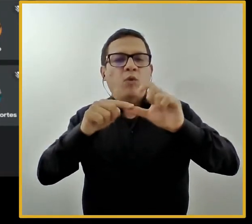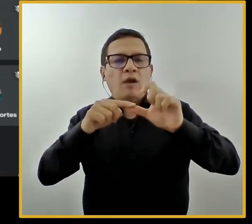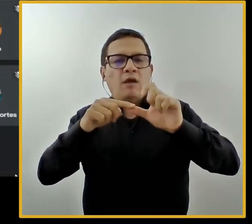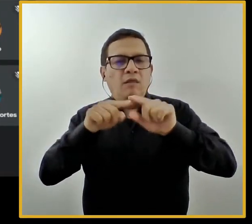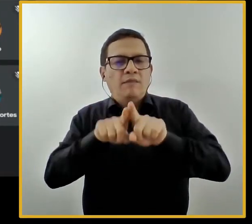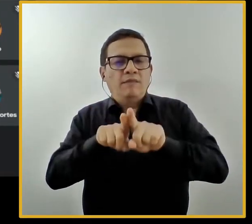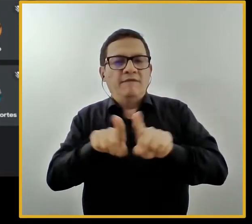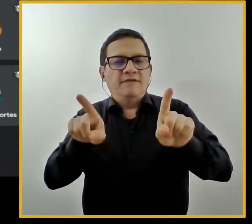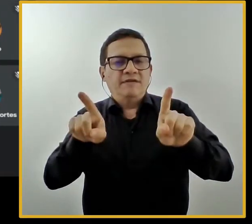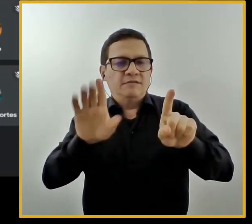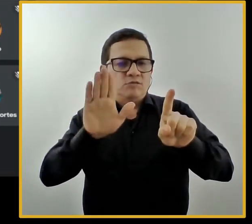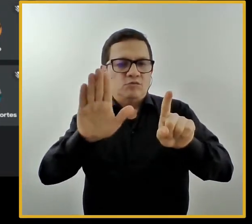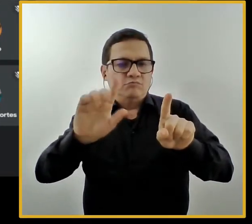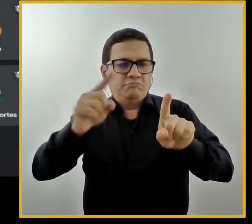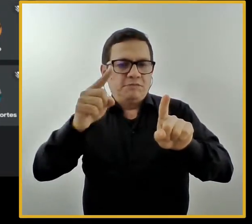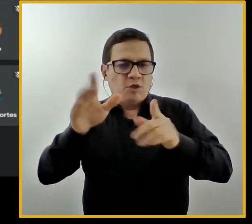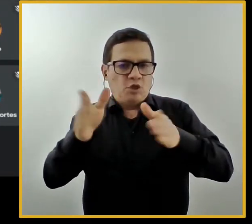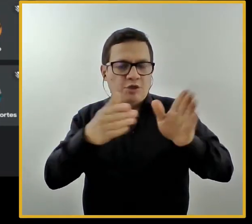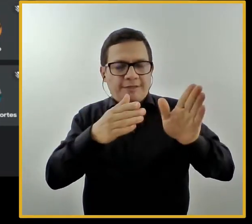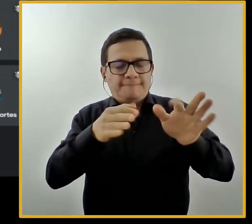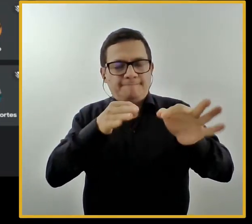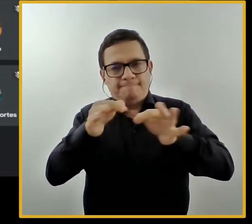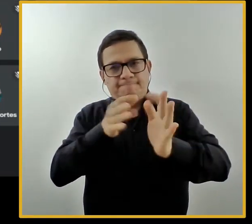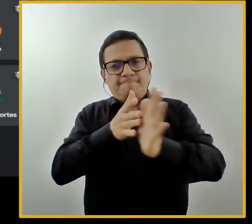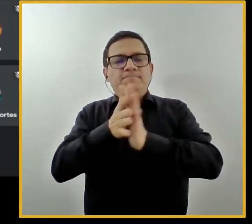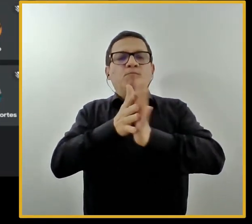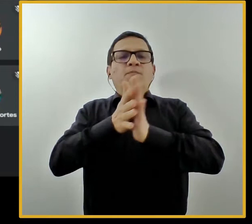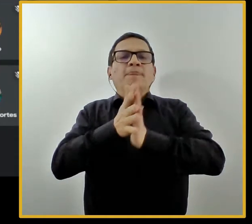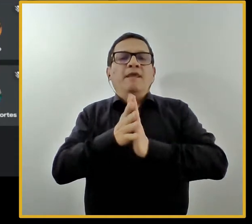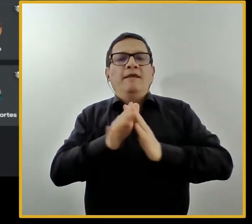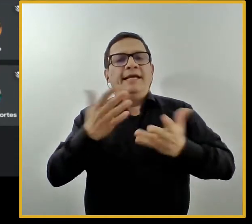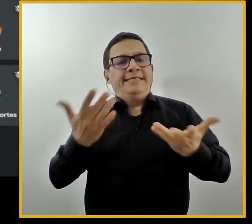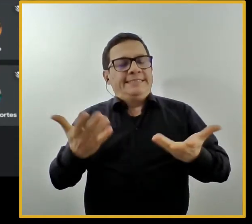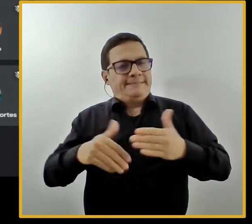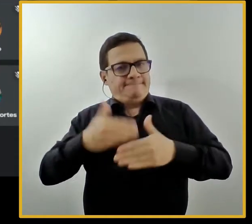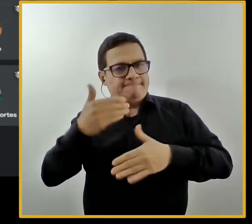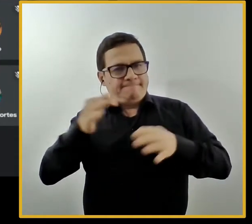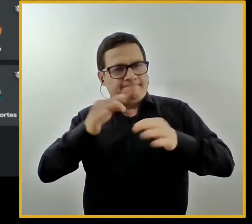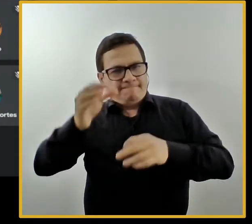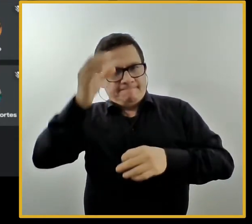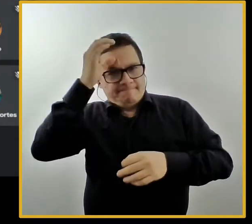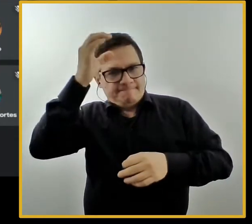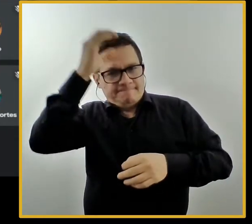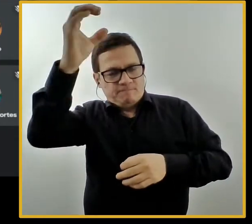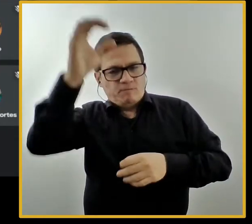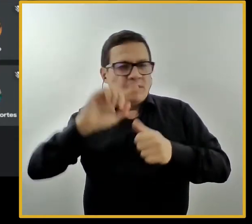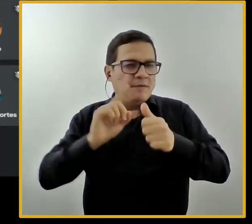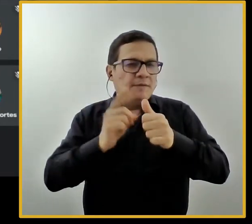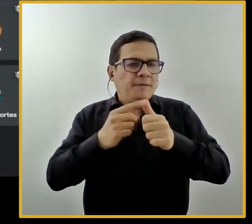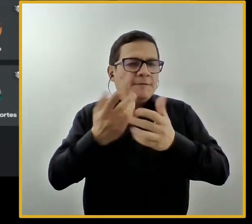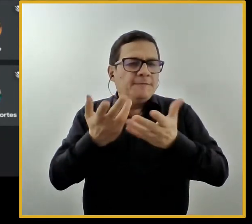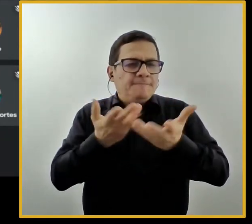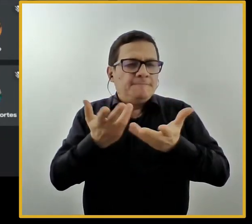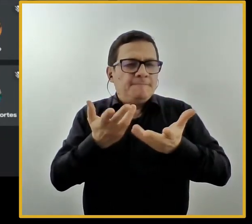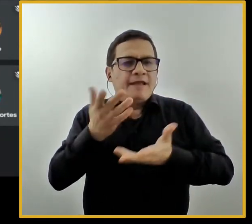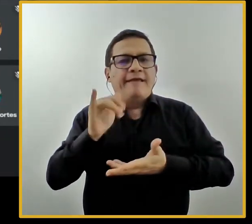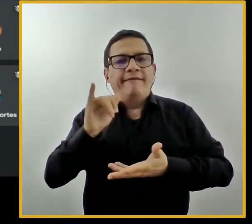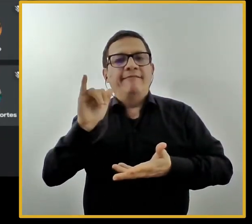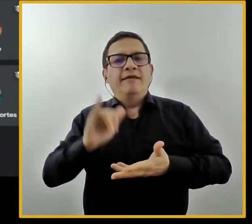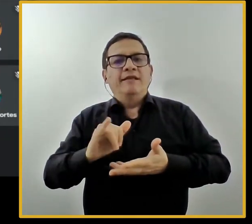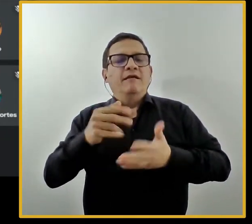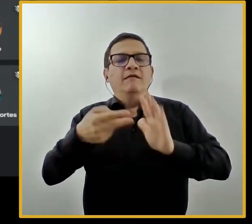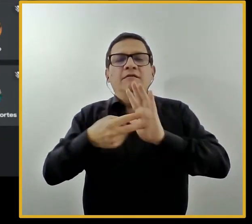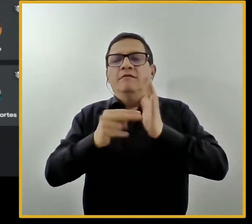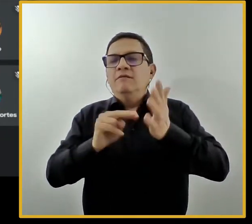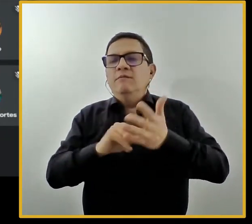Entonces, para poder iniciar, vamos a conceptualizar un poco pues acerca de